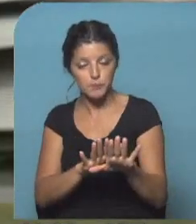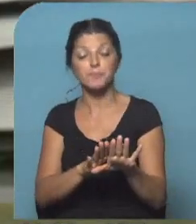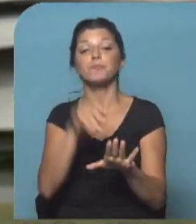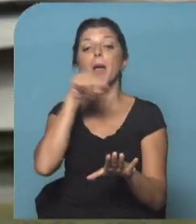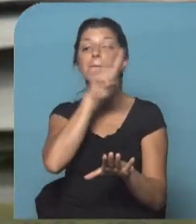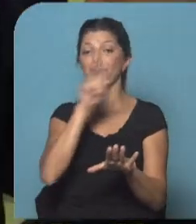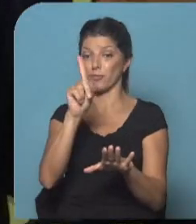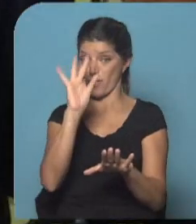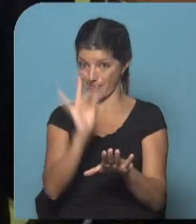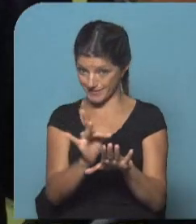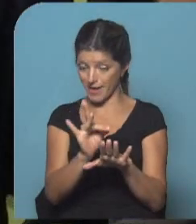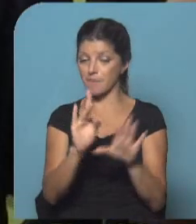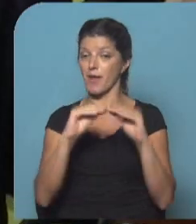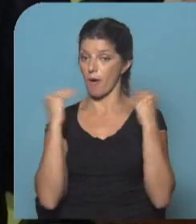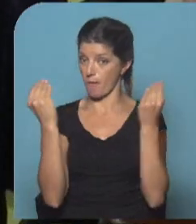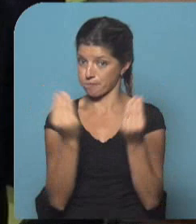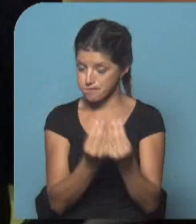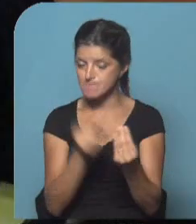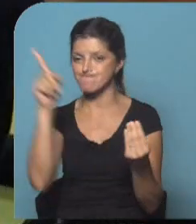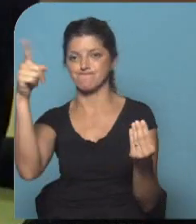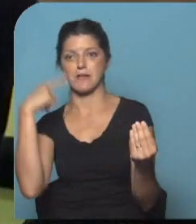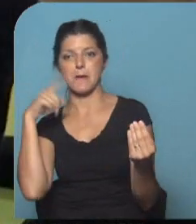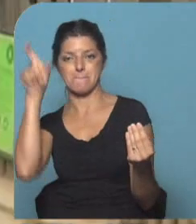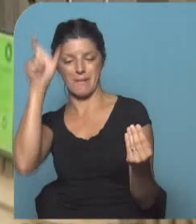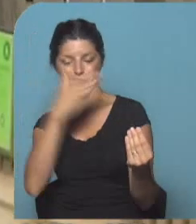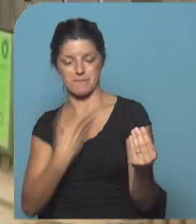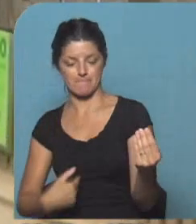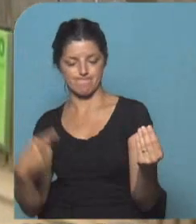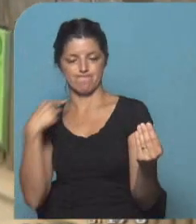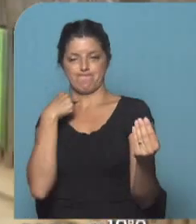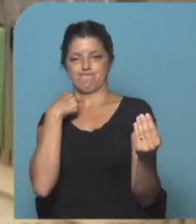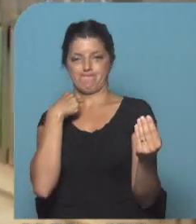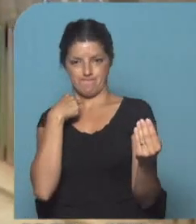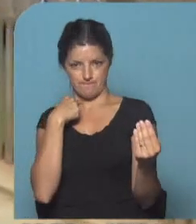diciembre deja para el presidente del gobierno español el peor de los escenarios.